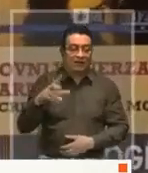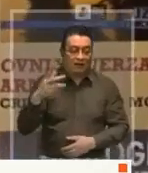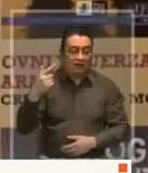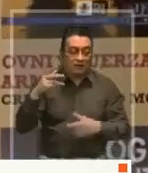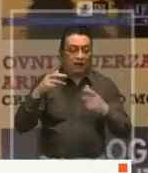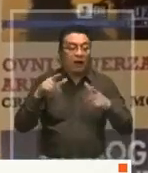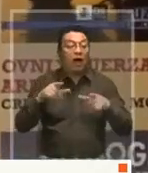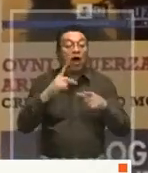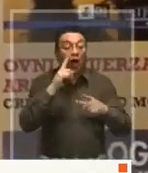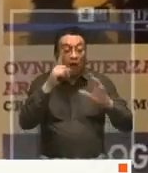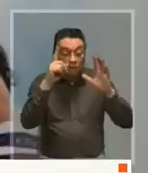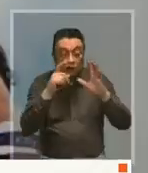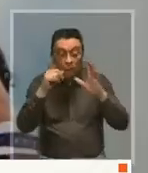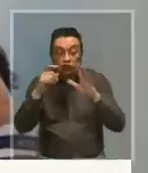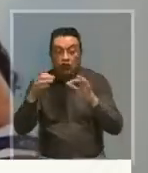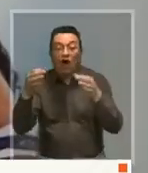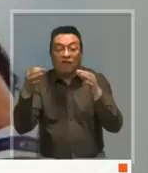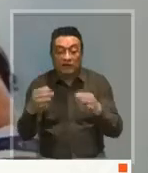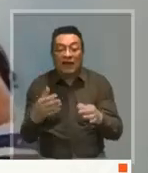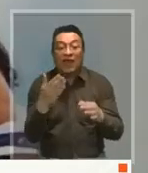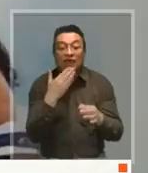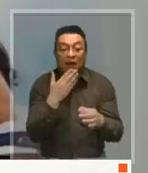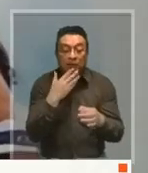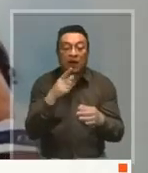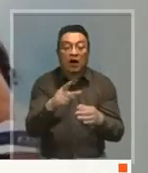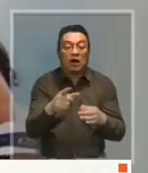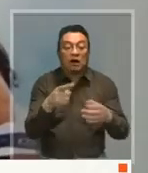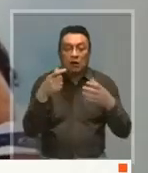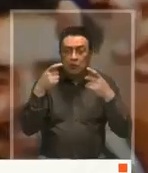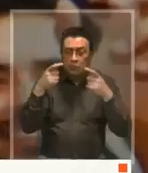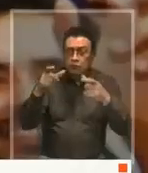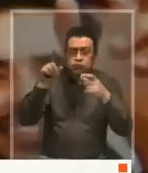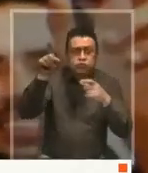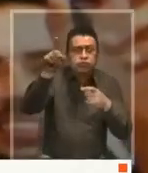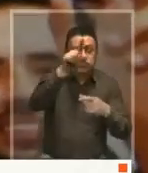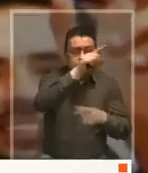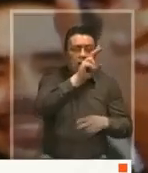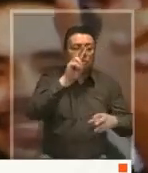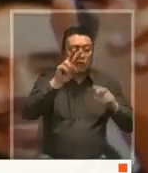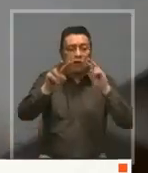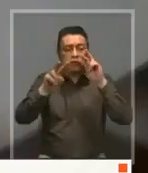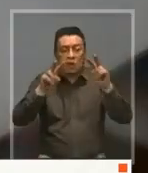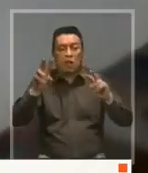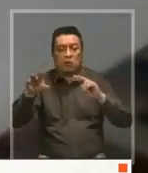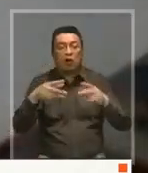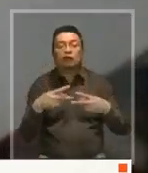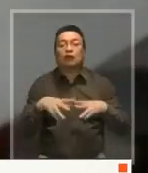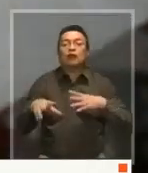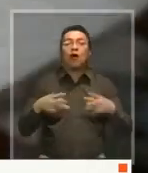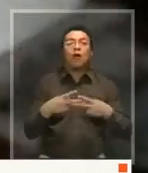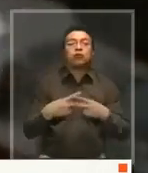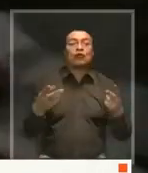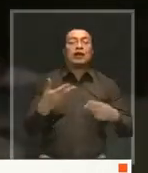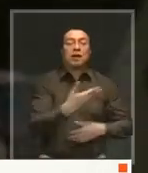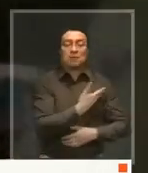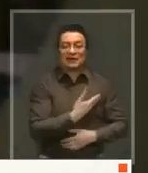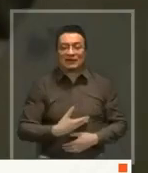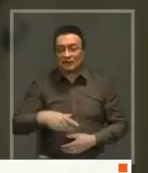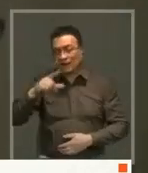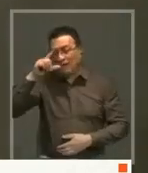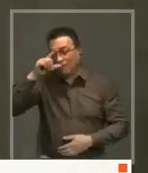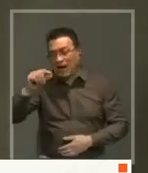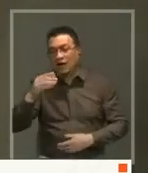ni hablar de las fotografías oficiales en las que objetos extraños han aparecido en el cielo durante actividades públicas de los presidentes frey o